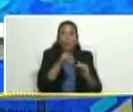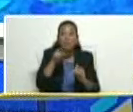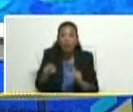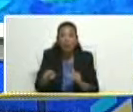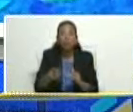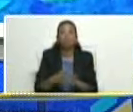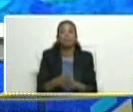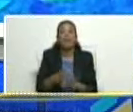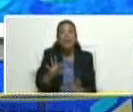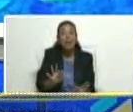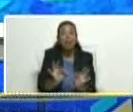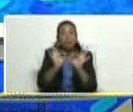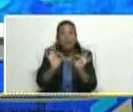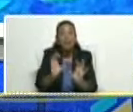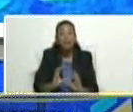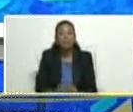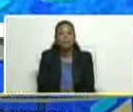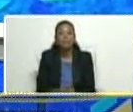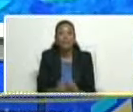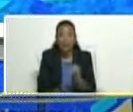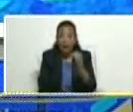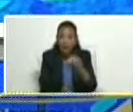y la elección